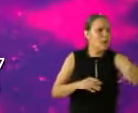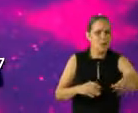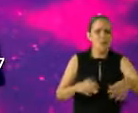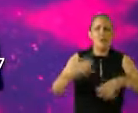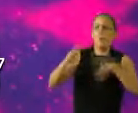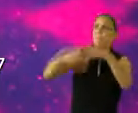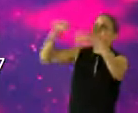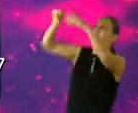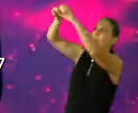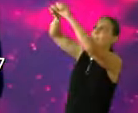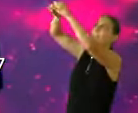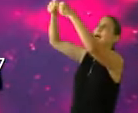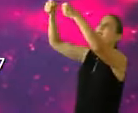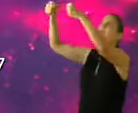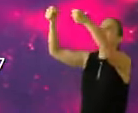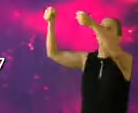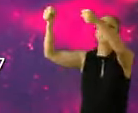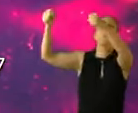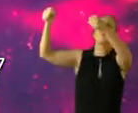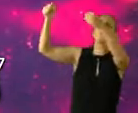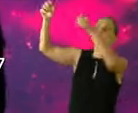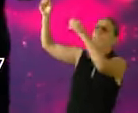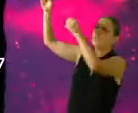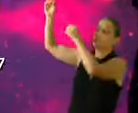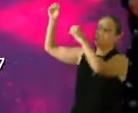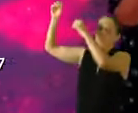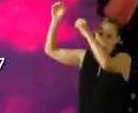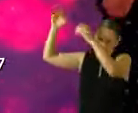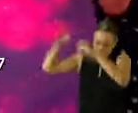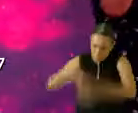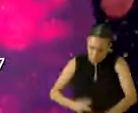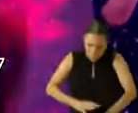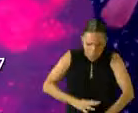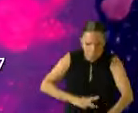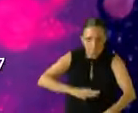el cielo se parta en dos,